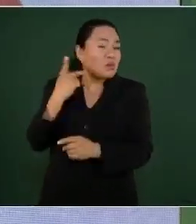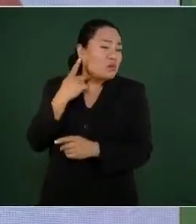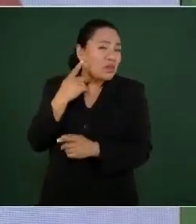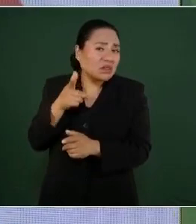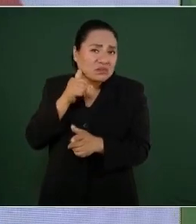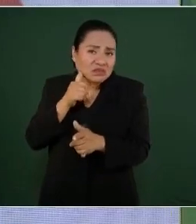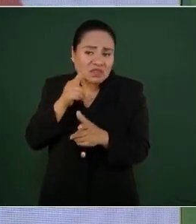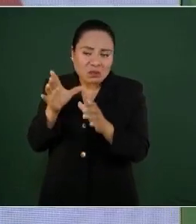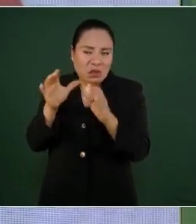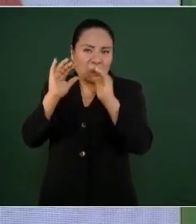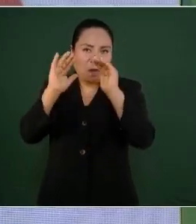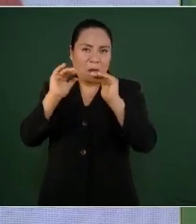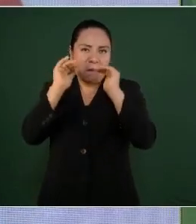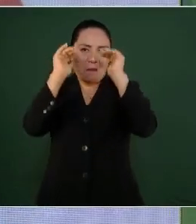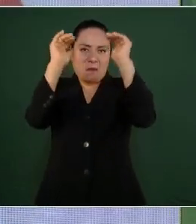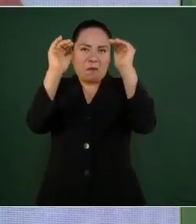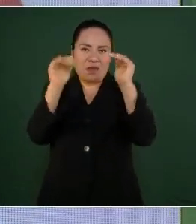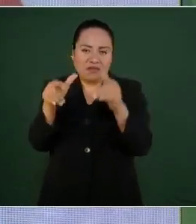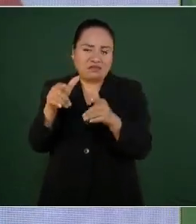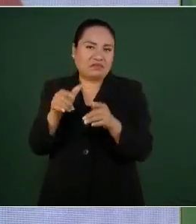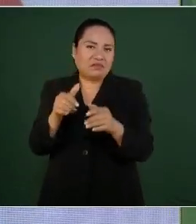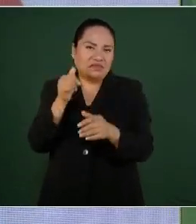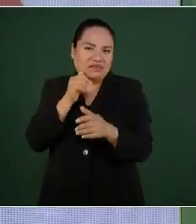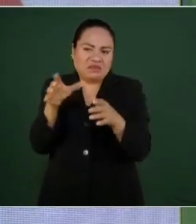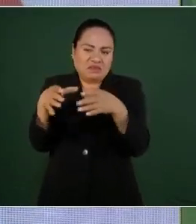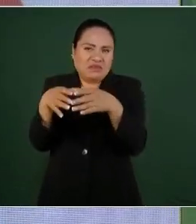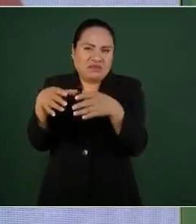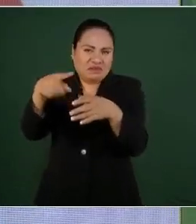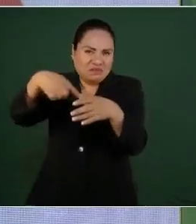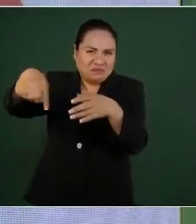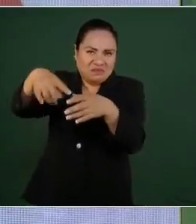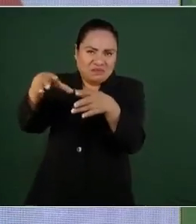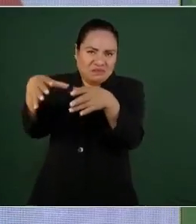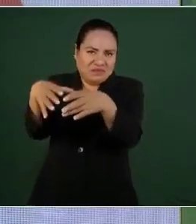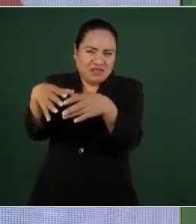de la cúpula, del círculo rojo.